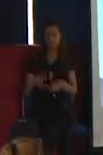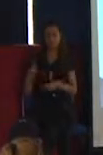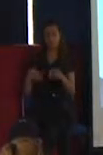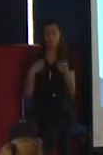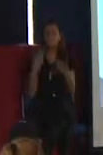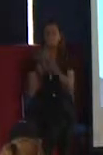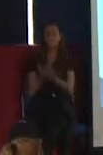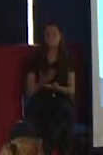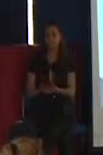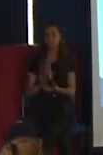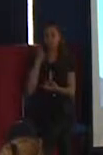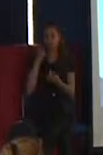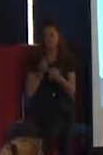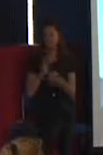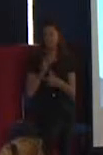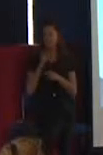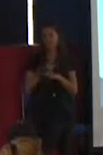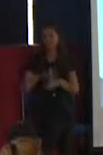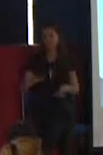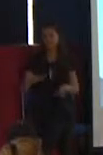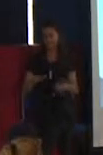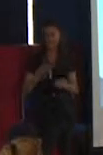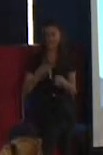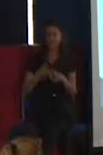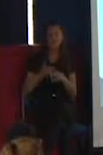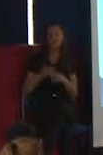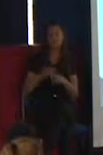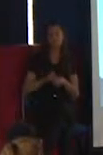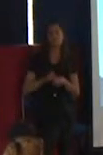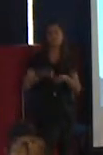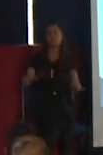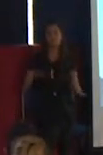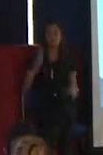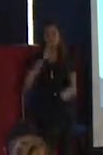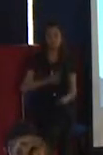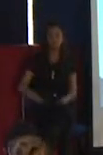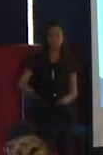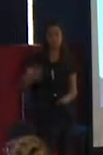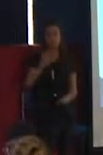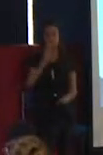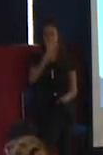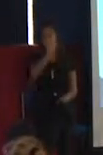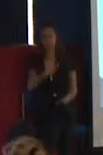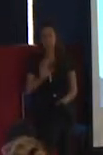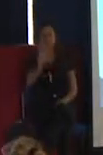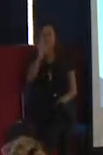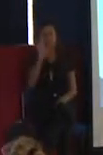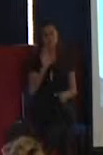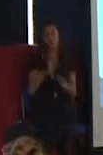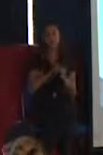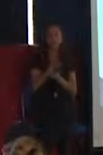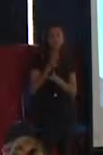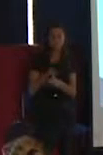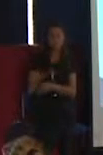la política pública que se va a generar a nivel nacional, departamental, municipal y local.